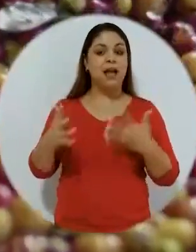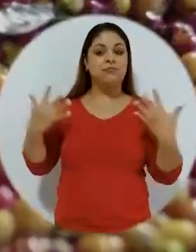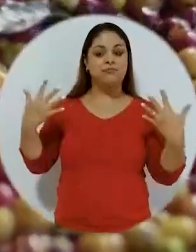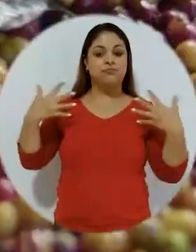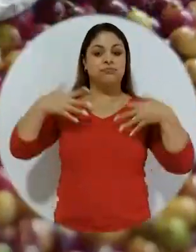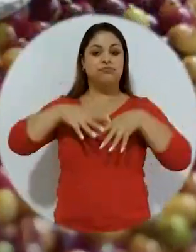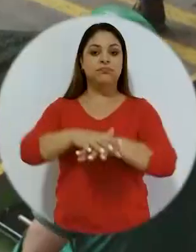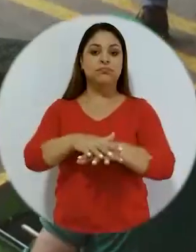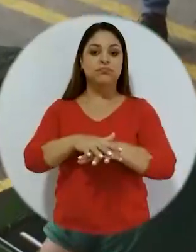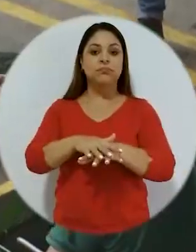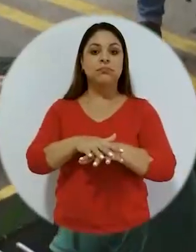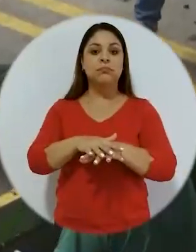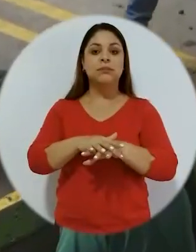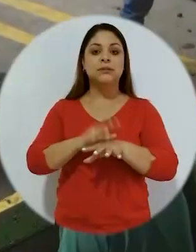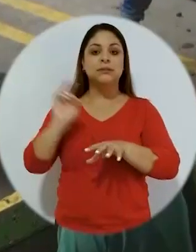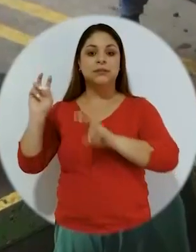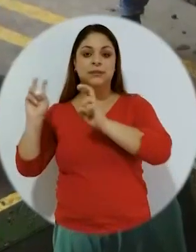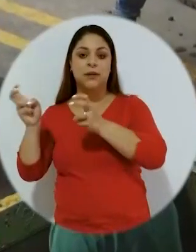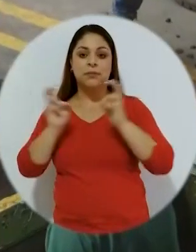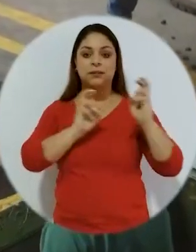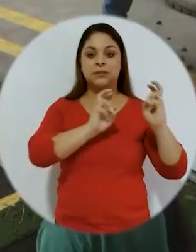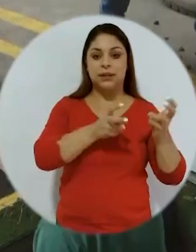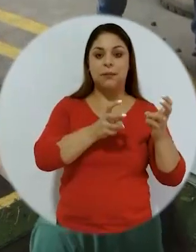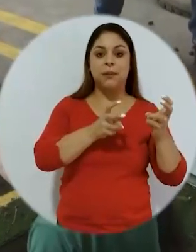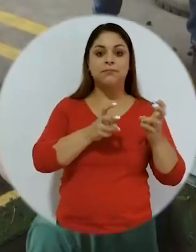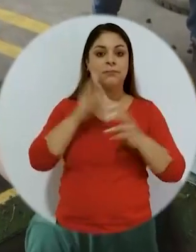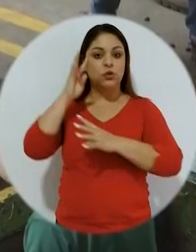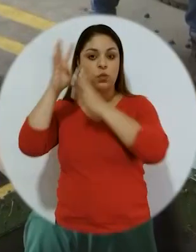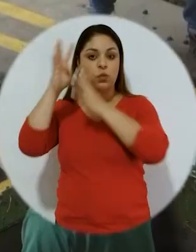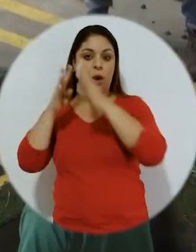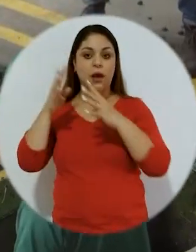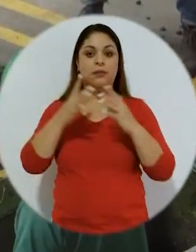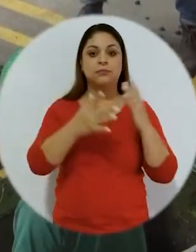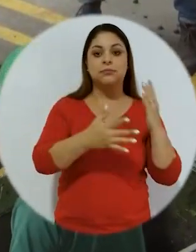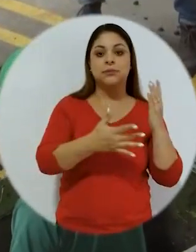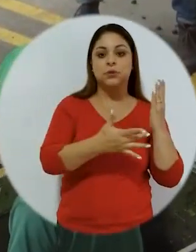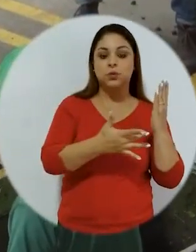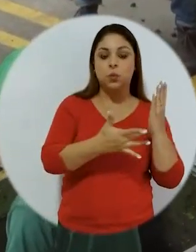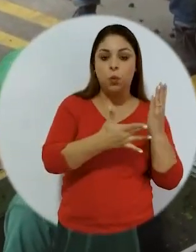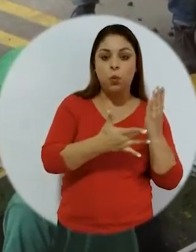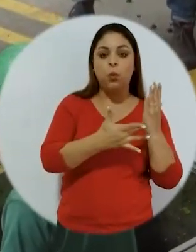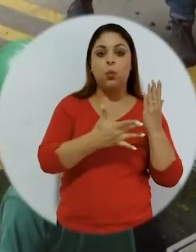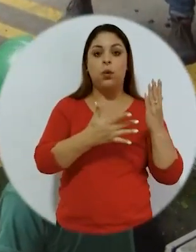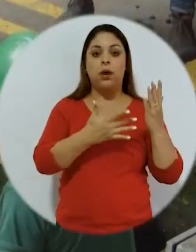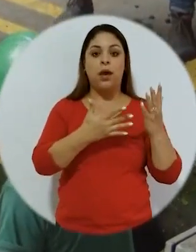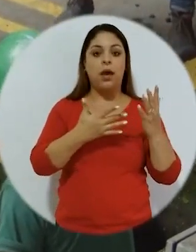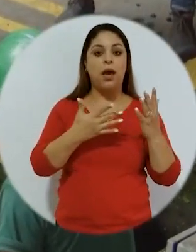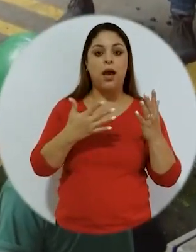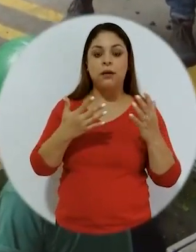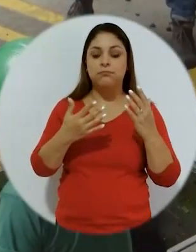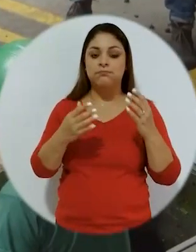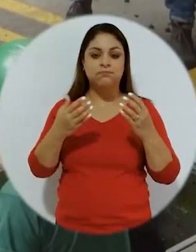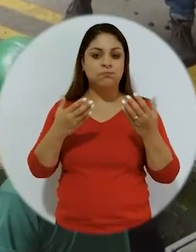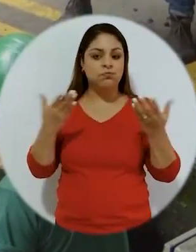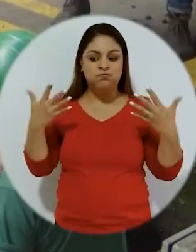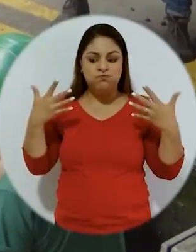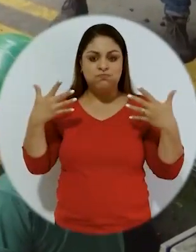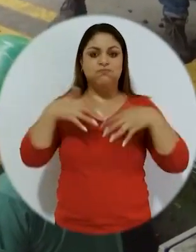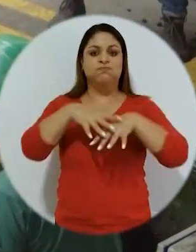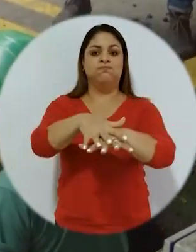combinando estos dos temas, ¿verdad? No están separados, sino que los vemos como un